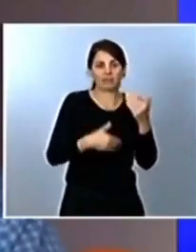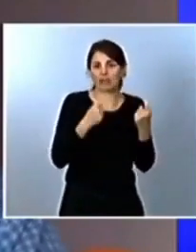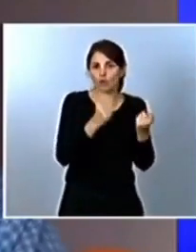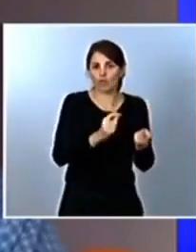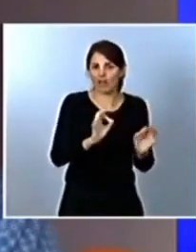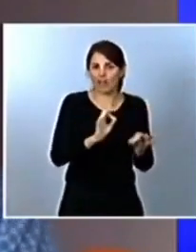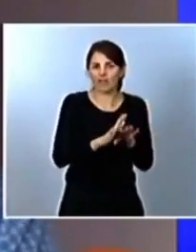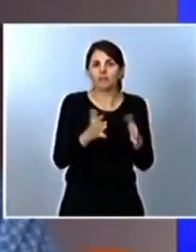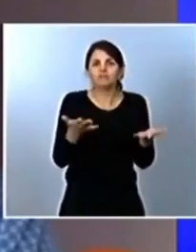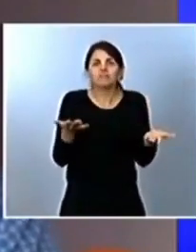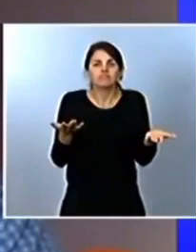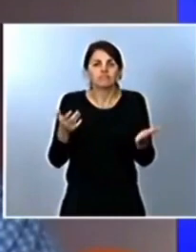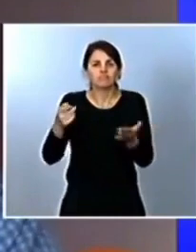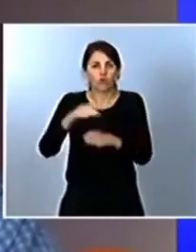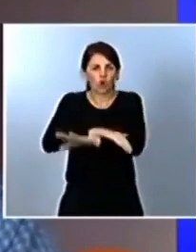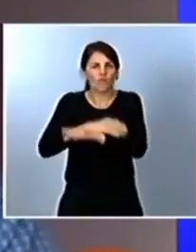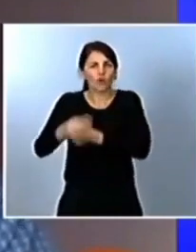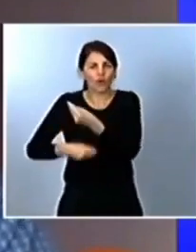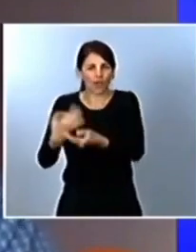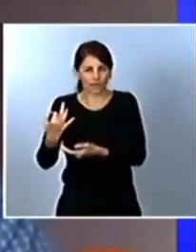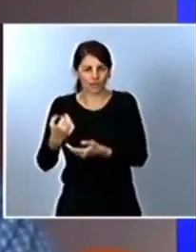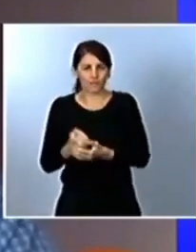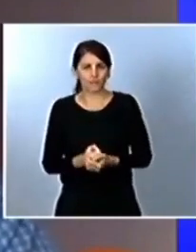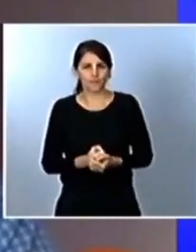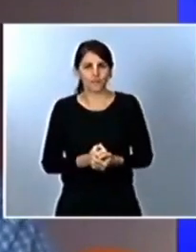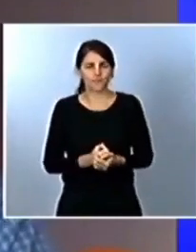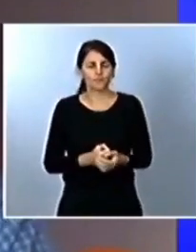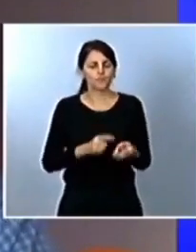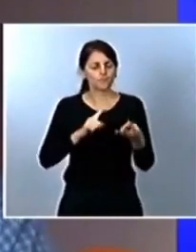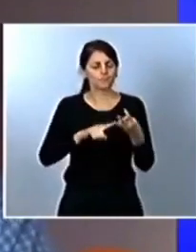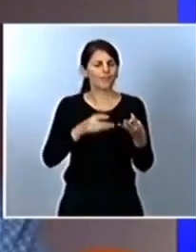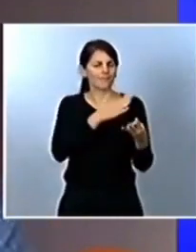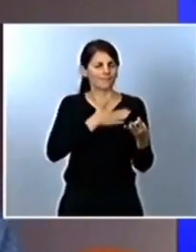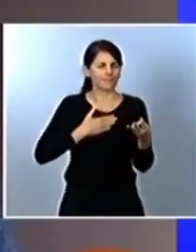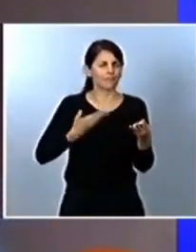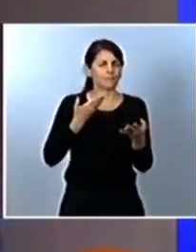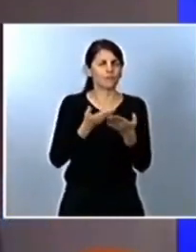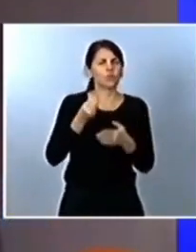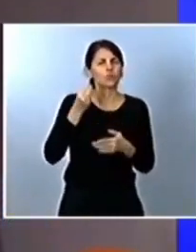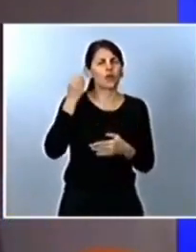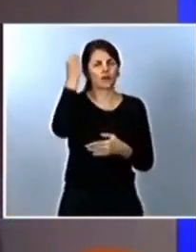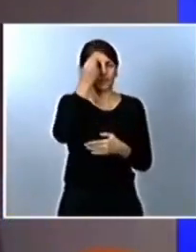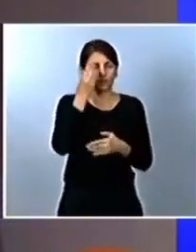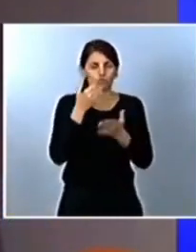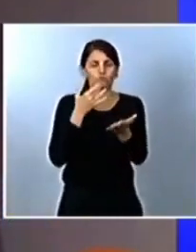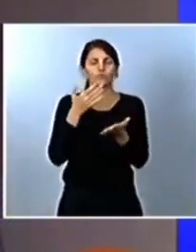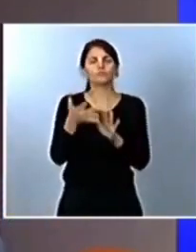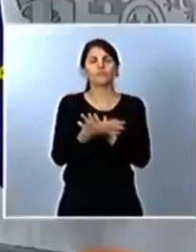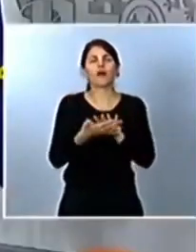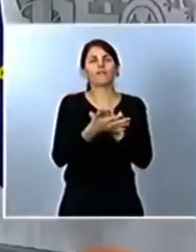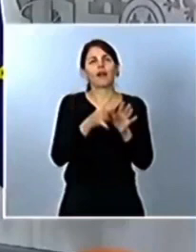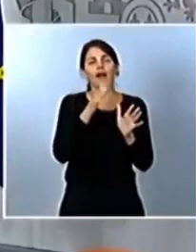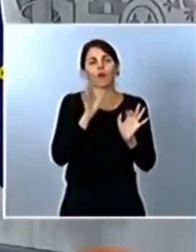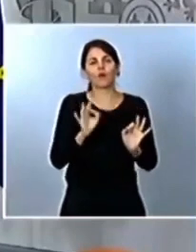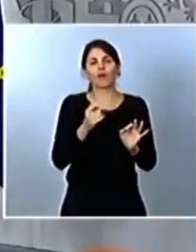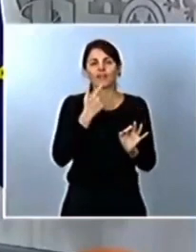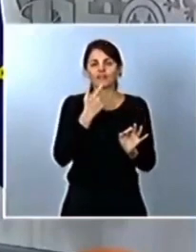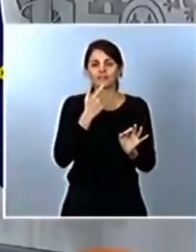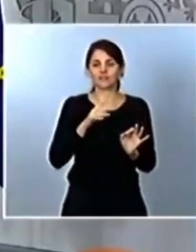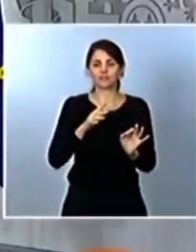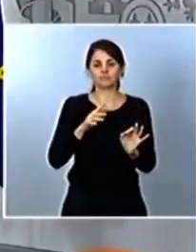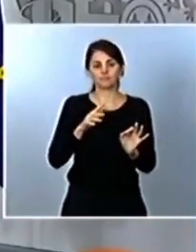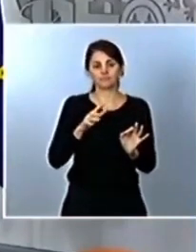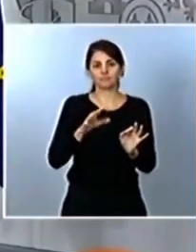pedir una reflexión. Nos anuncia ahora la intención de llevar el país a un estado de alarma hasta el 9 de